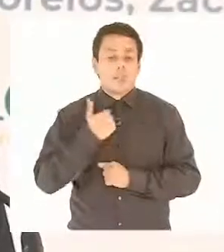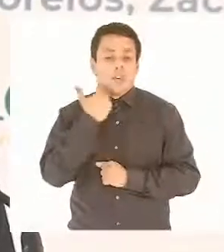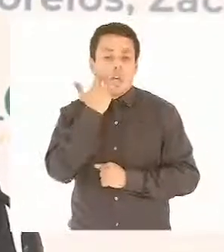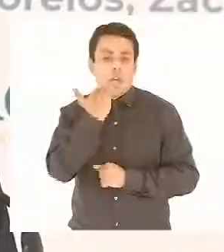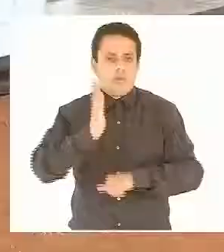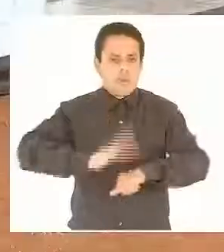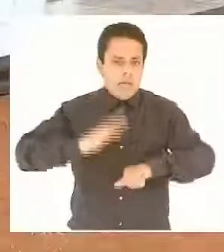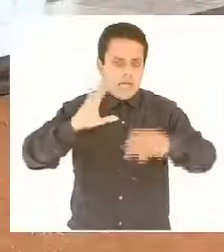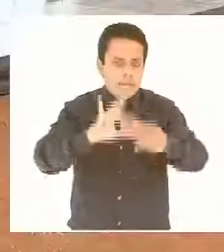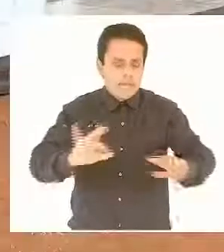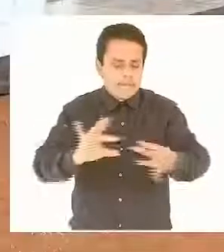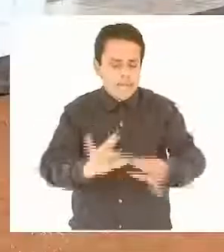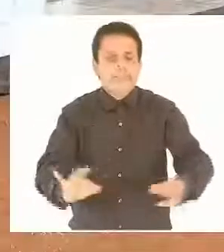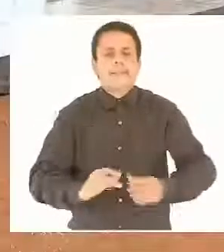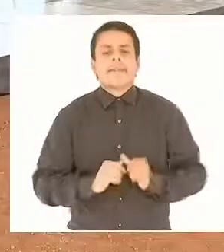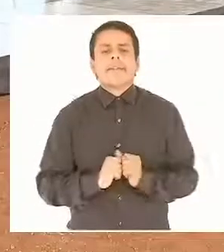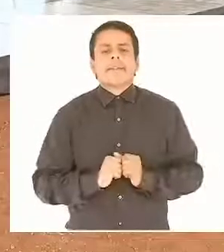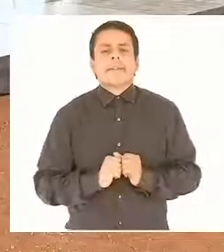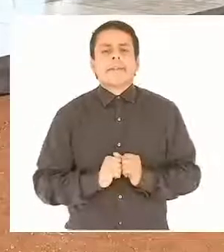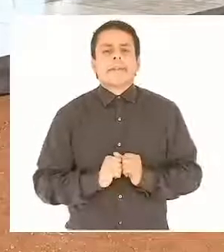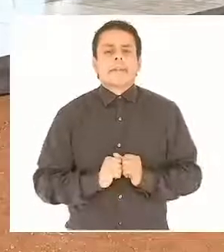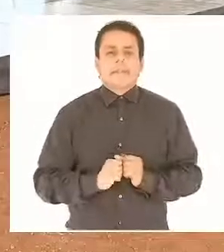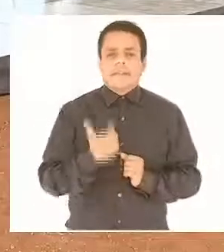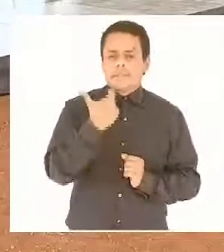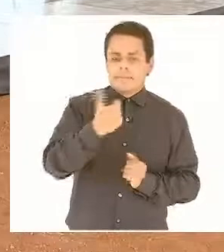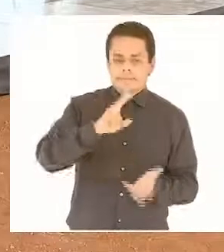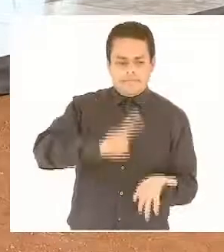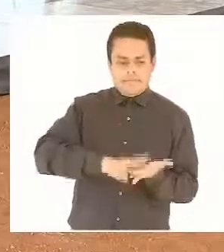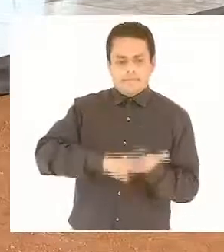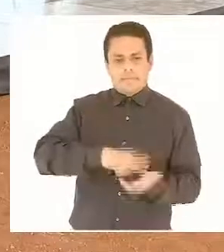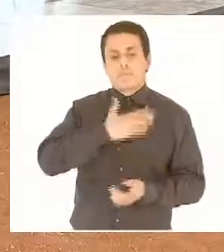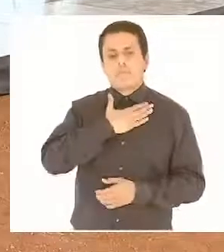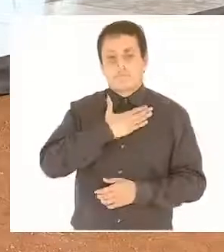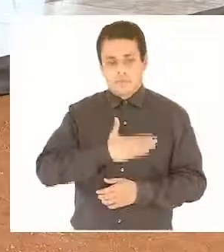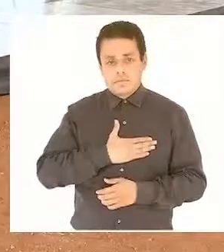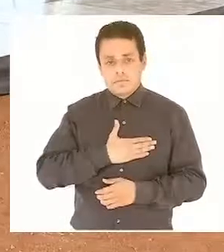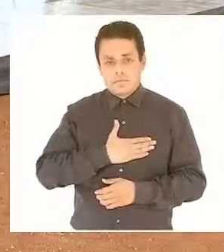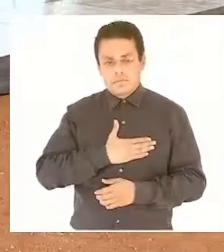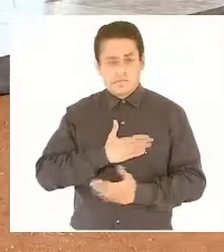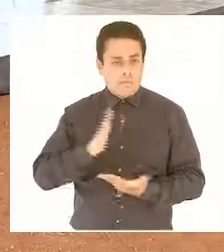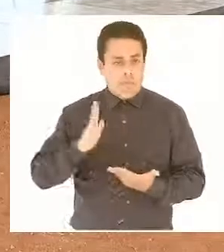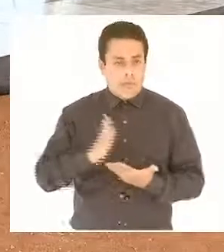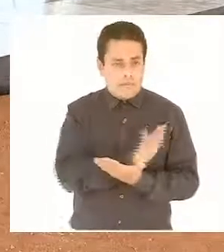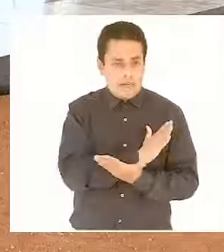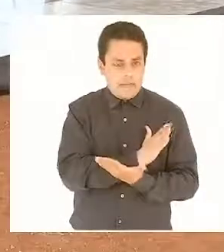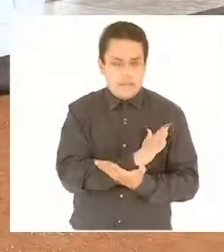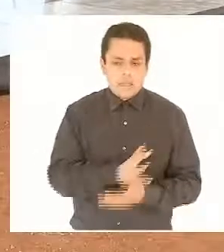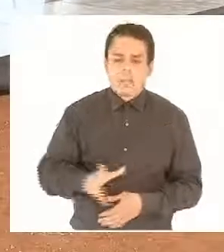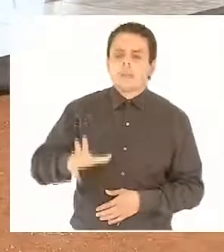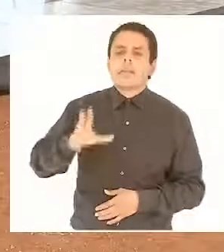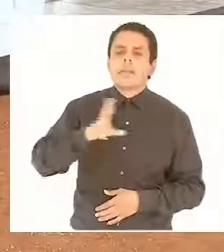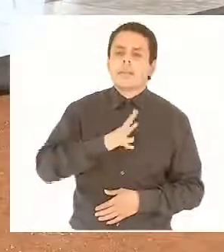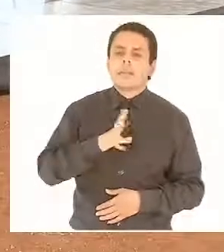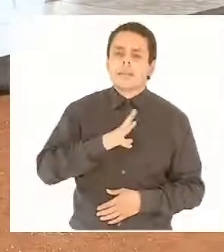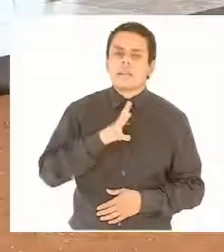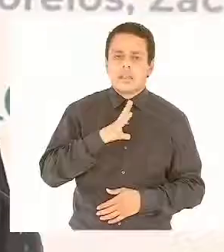agregar que además del precio de garantía, pues